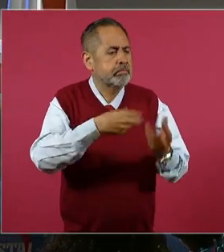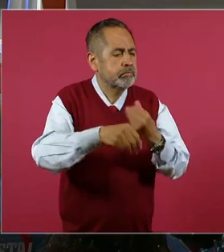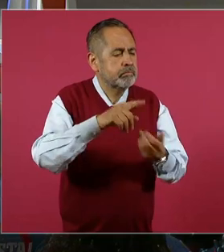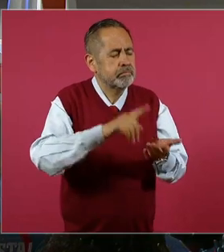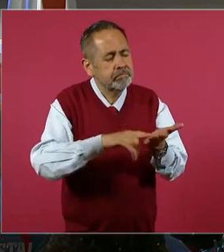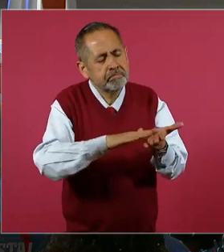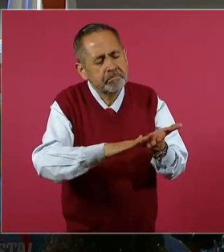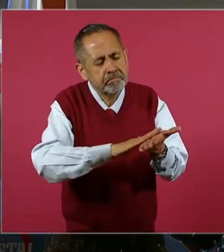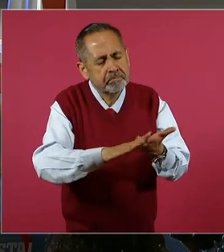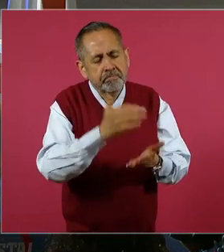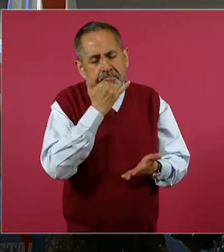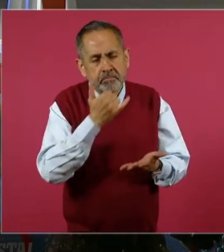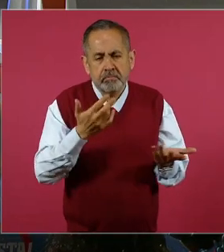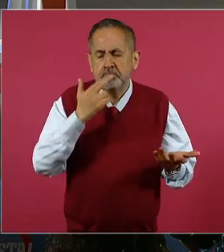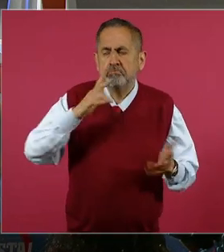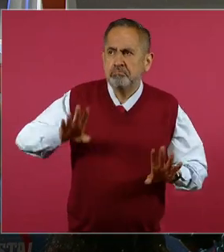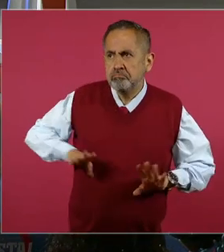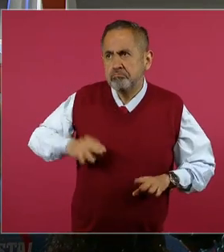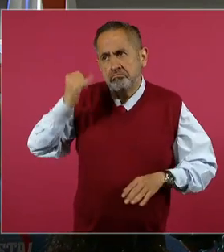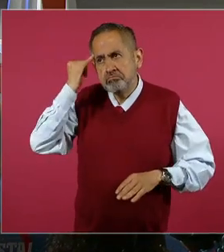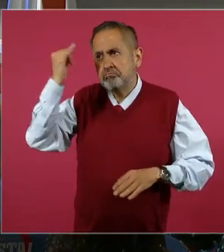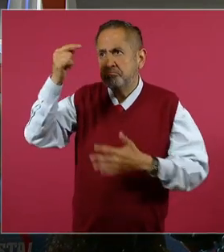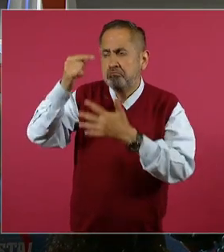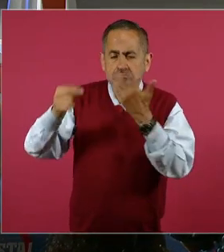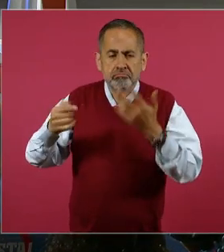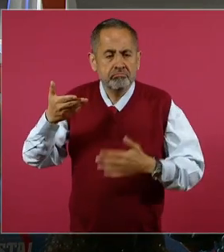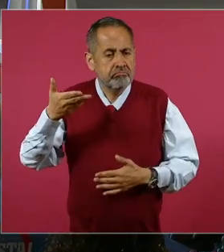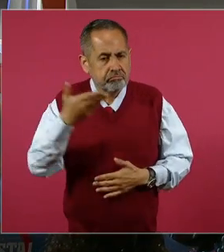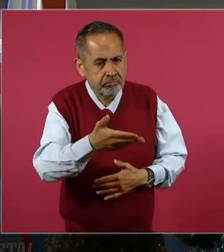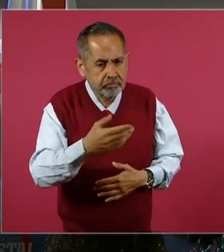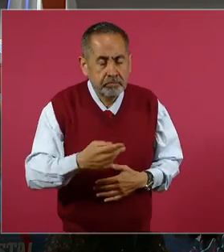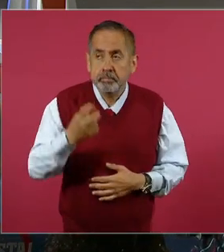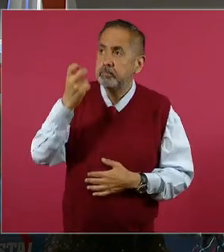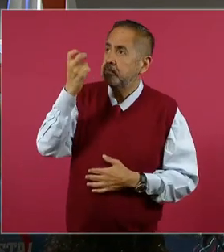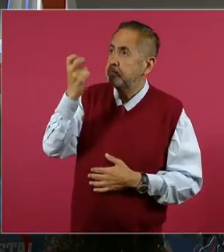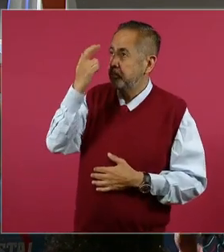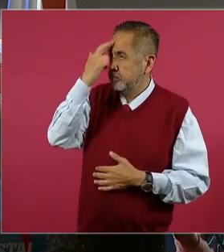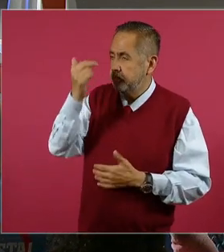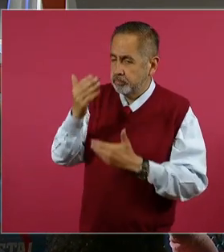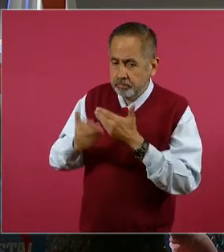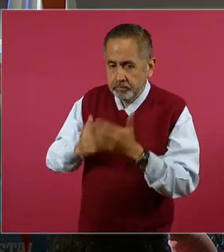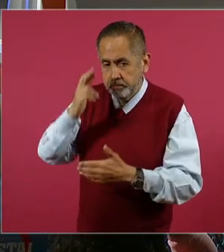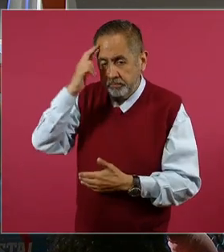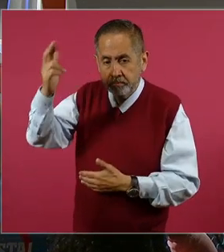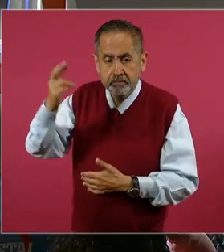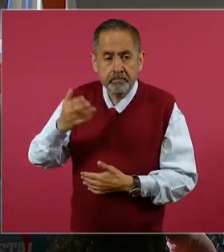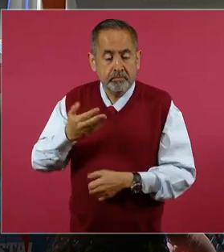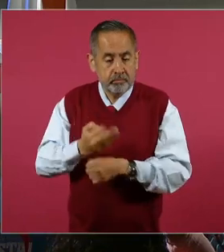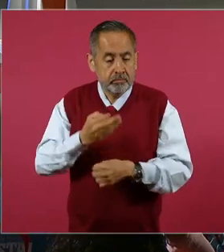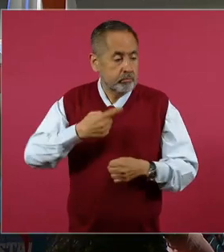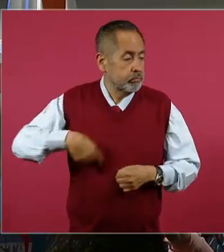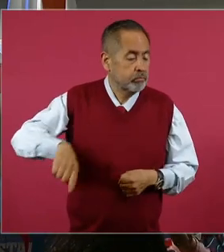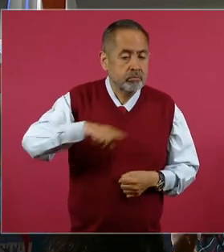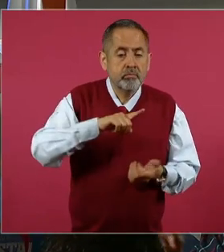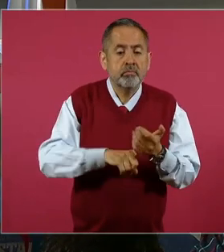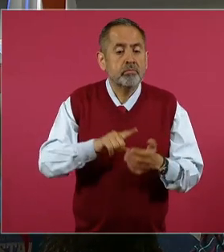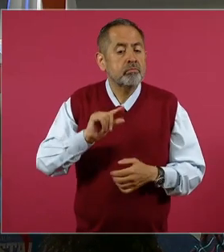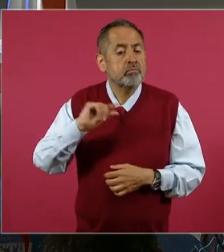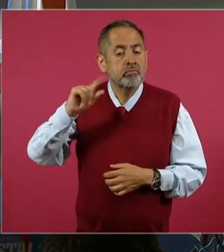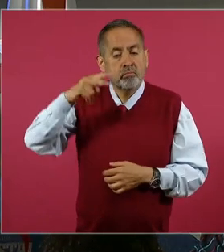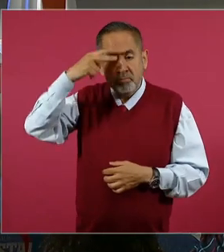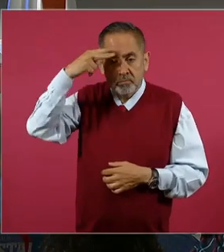políticos que convengan. Por ese motivo, Su Majestad, las actuales autoridades mexicanas